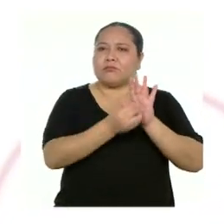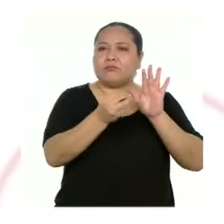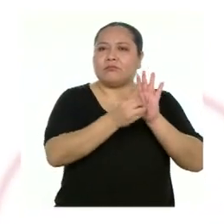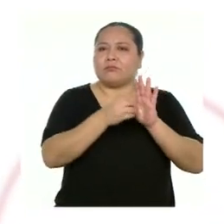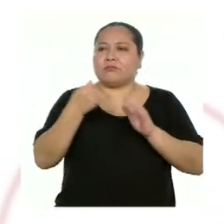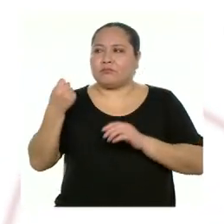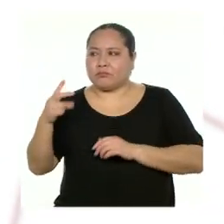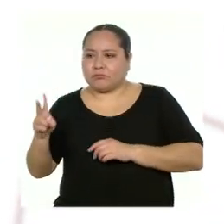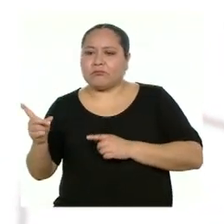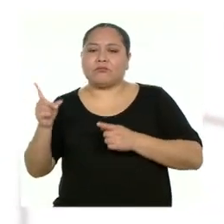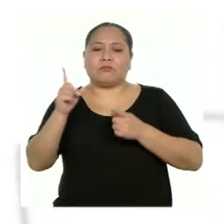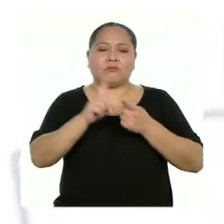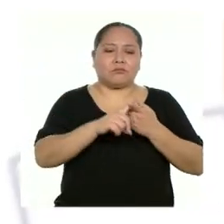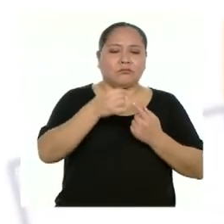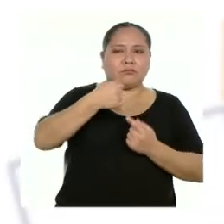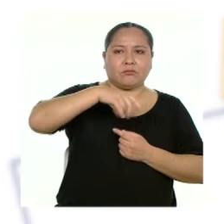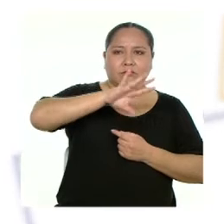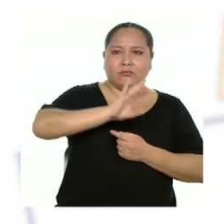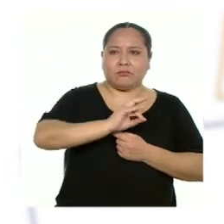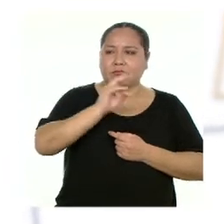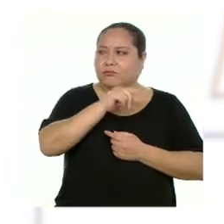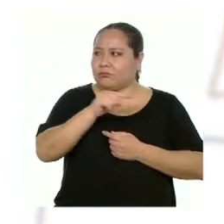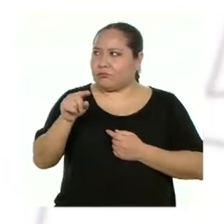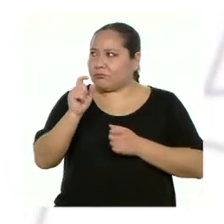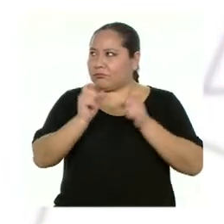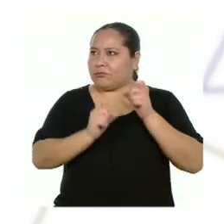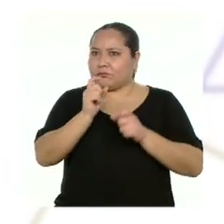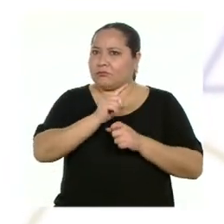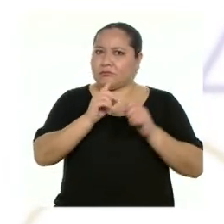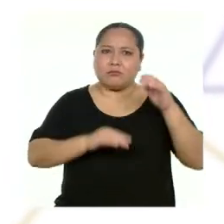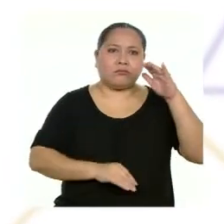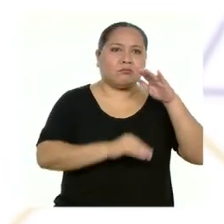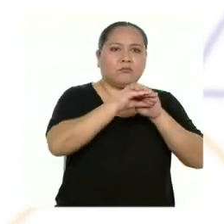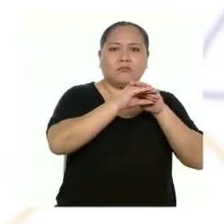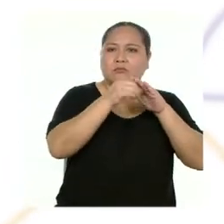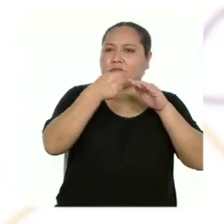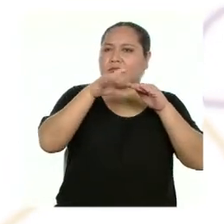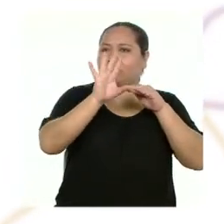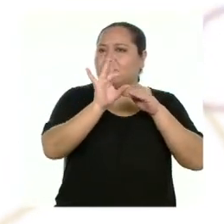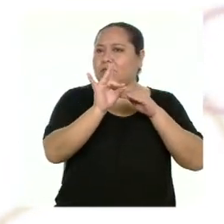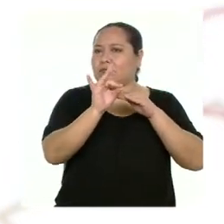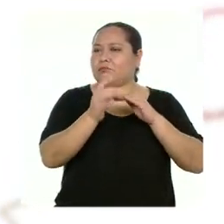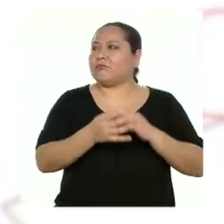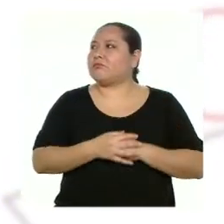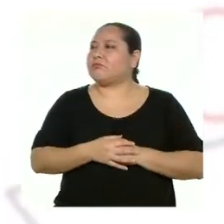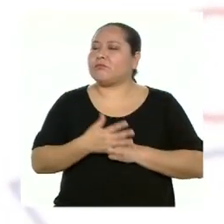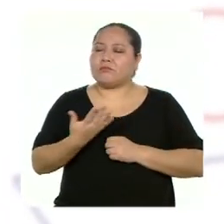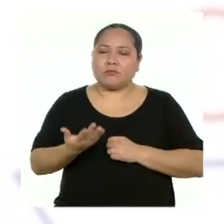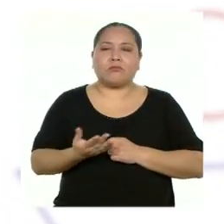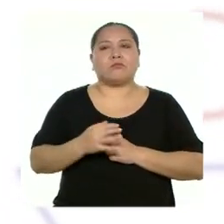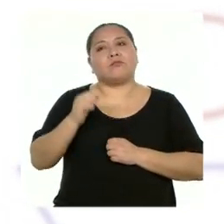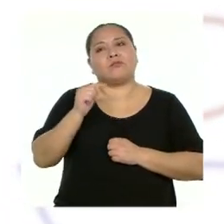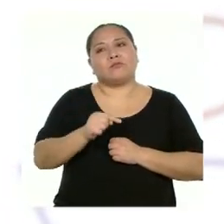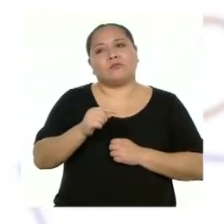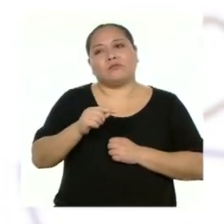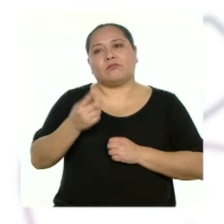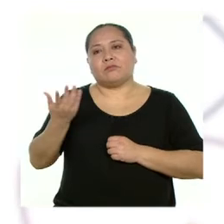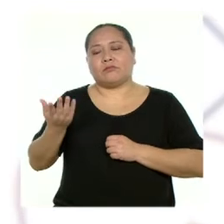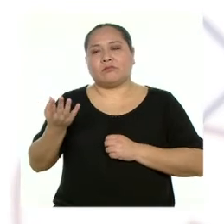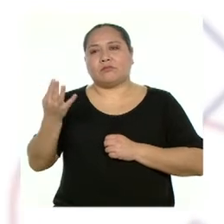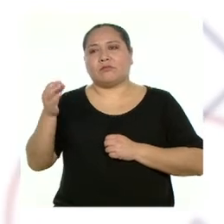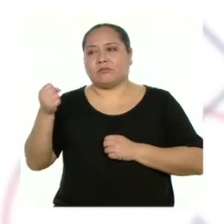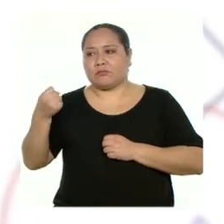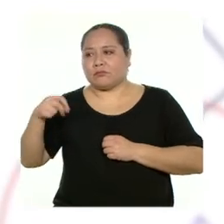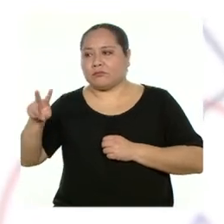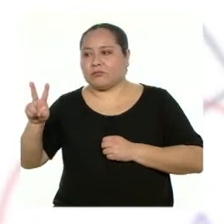de 12 a 17, porque esas personas aún no cumplen 18 años. En ese caso, el intervalo es realmente